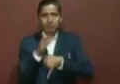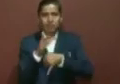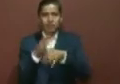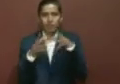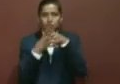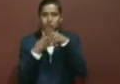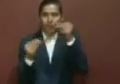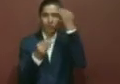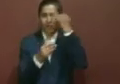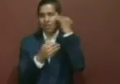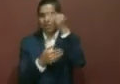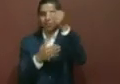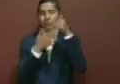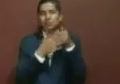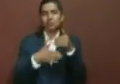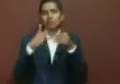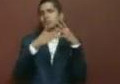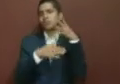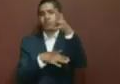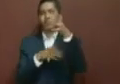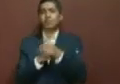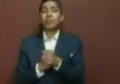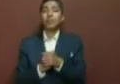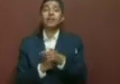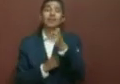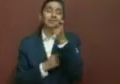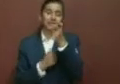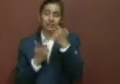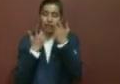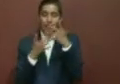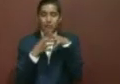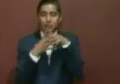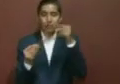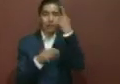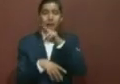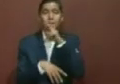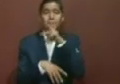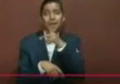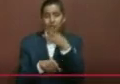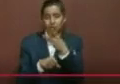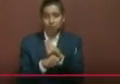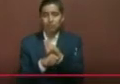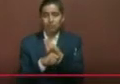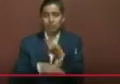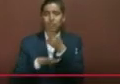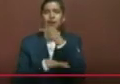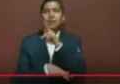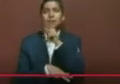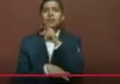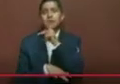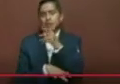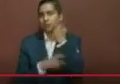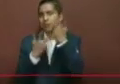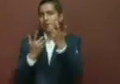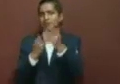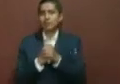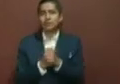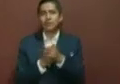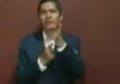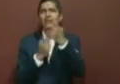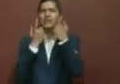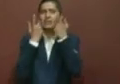solución duradera, y que esa solución sea para mejorar, pues, o para estar mejor. ¿Qué queremos?